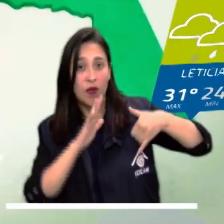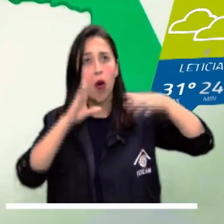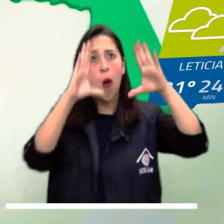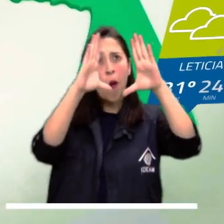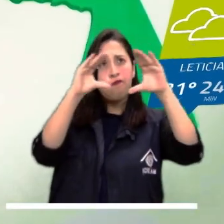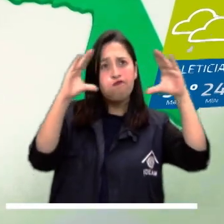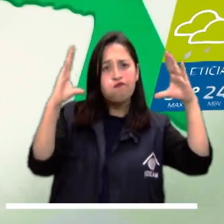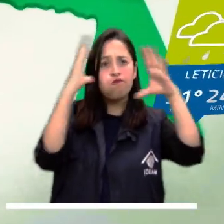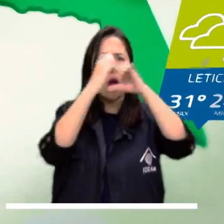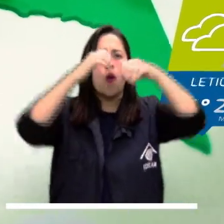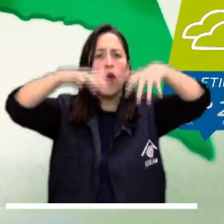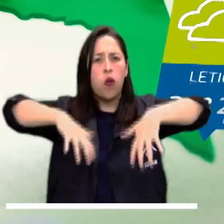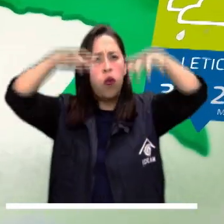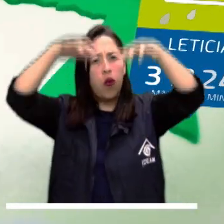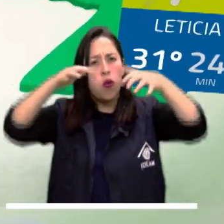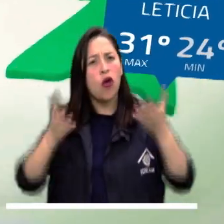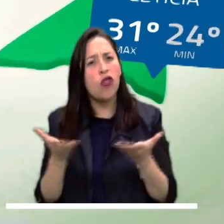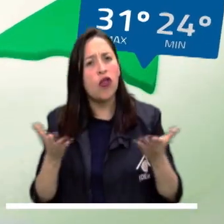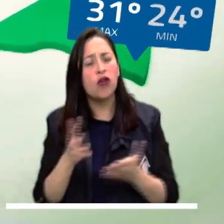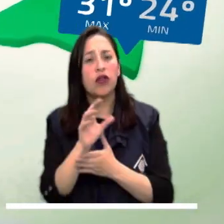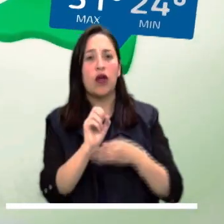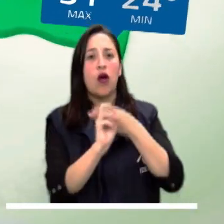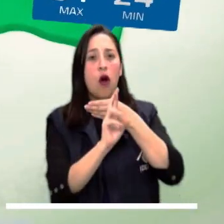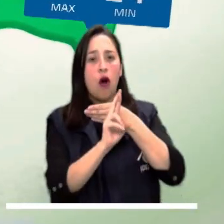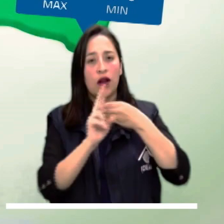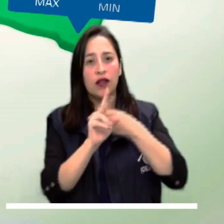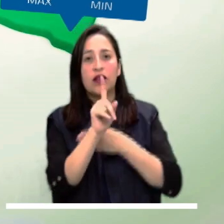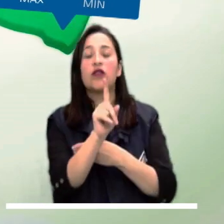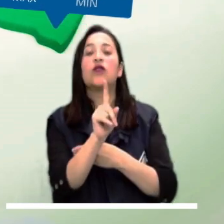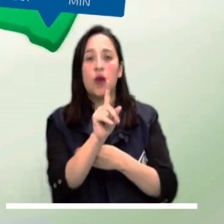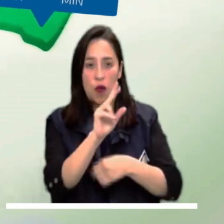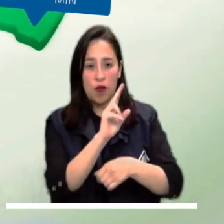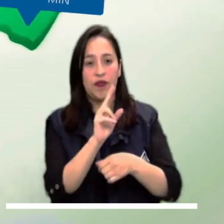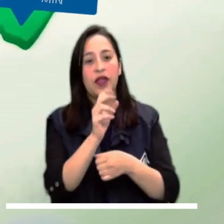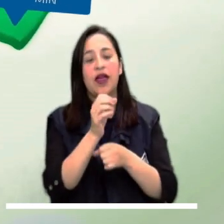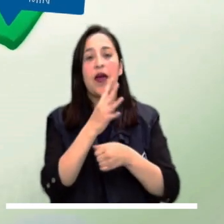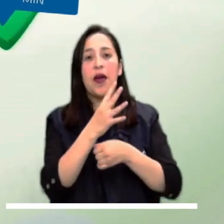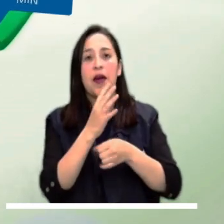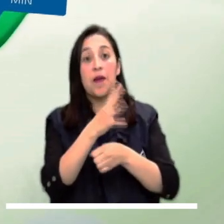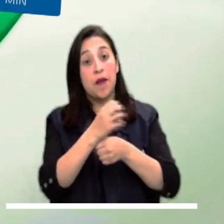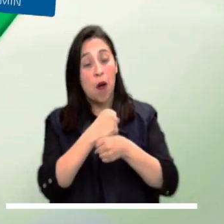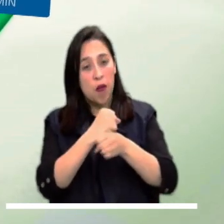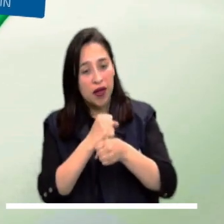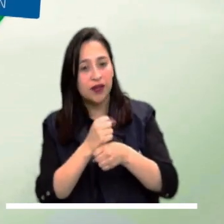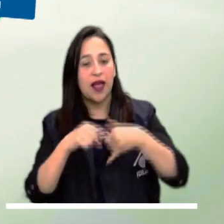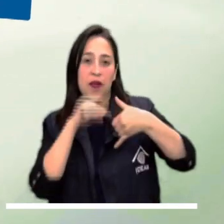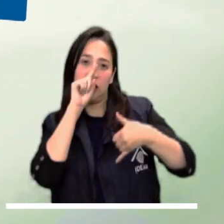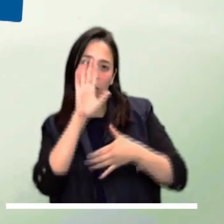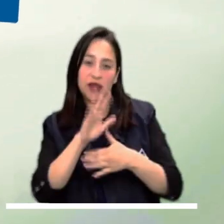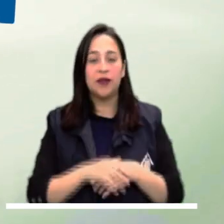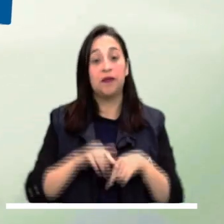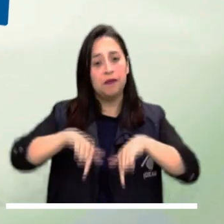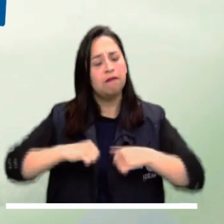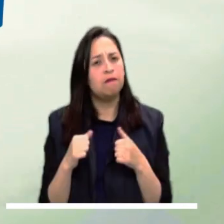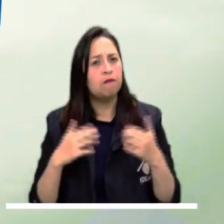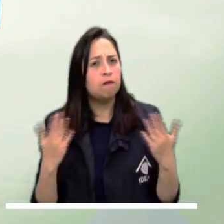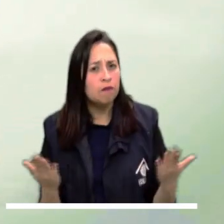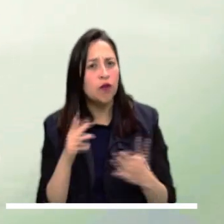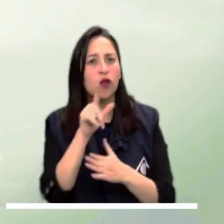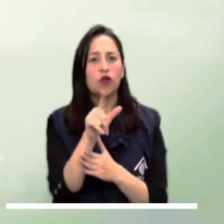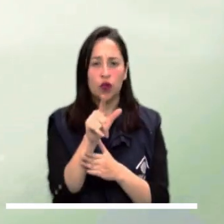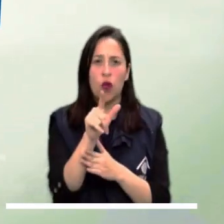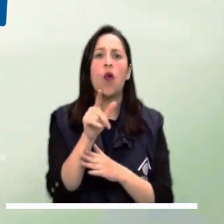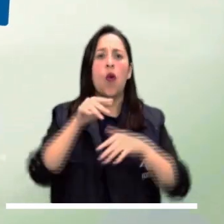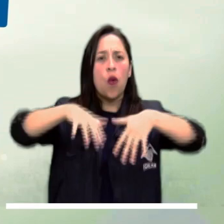En la Amazonía se prevé nubosidad variada y lluvias intensas sobre el oriente de Vaupés y del Amazonas. Sobre